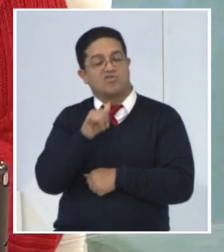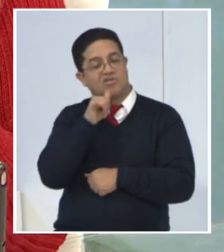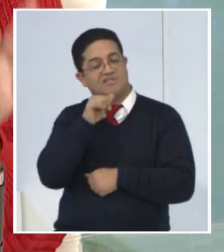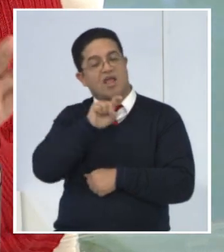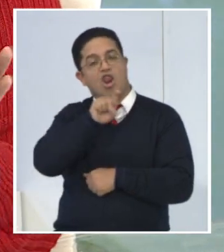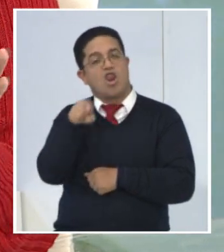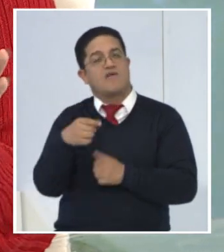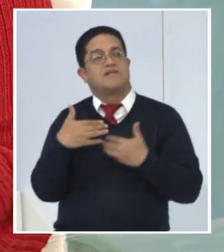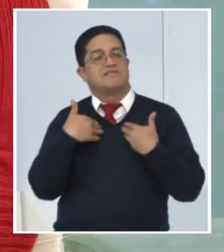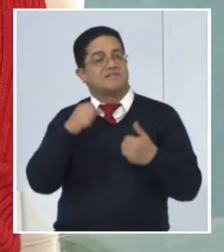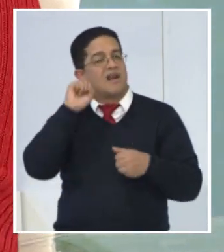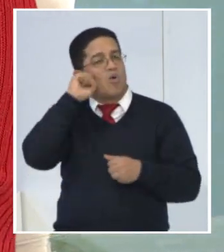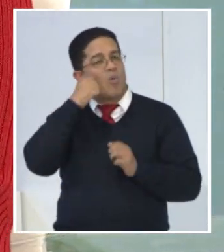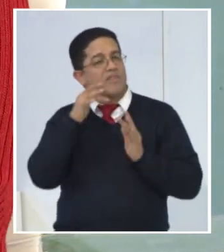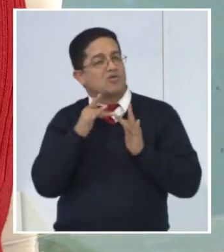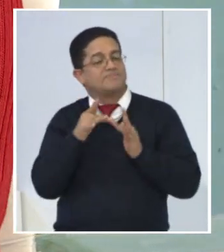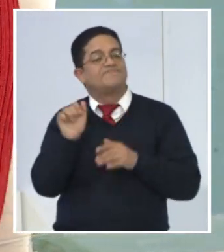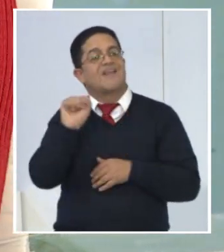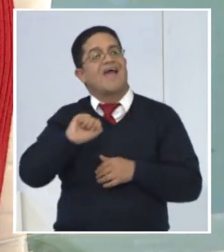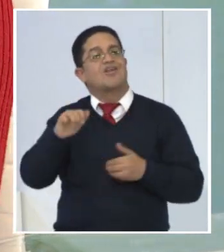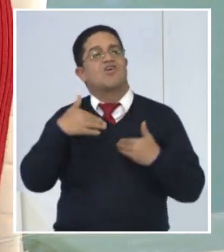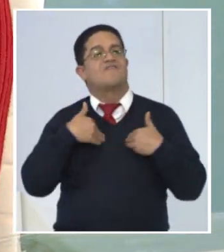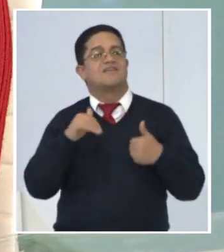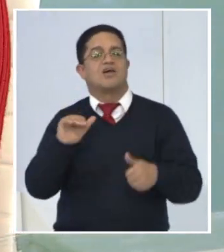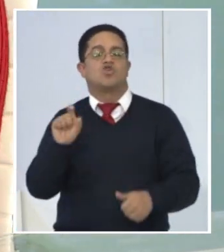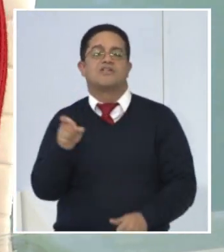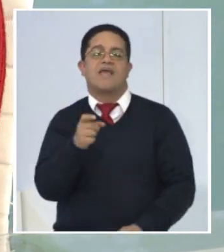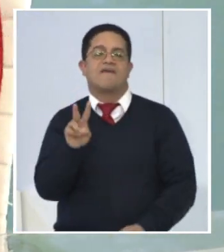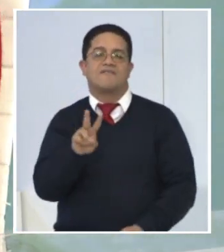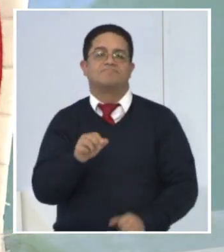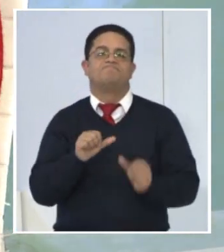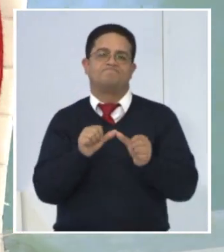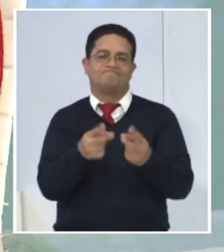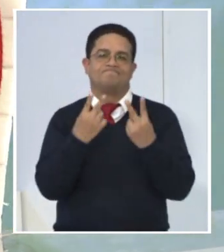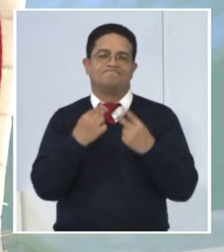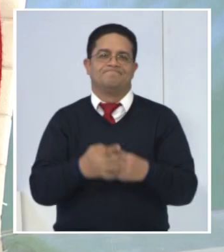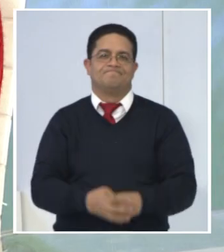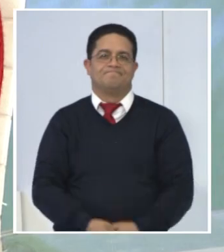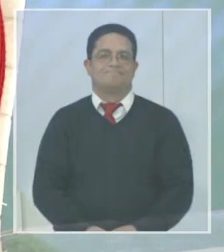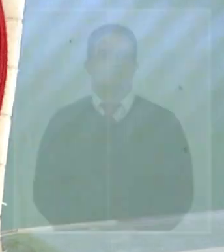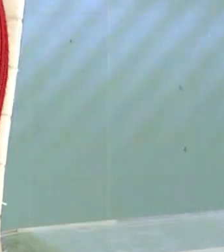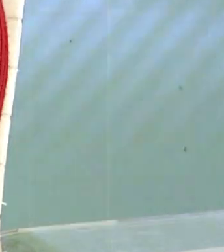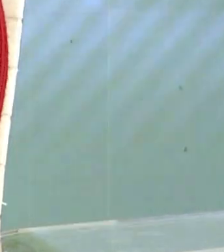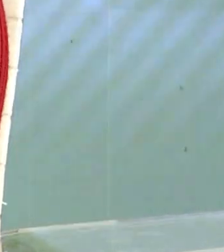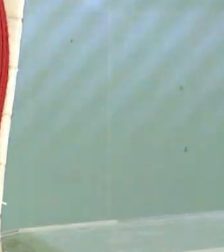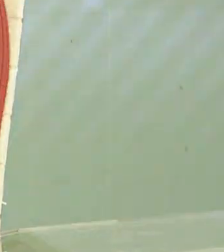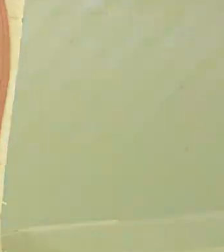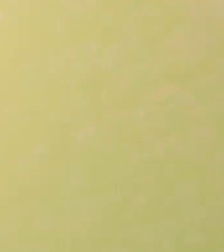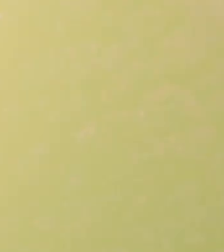Salud. Recuerda las redes @salud_tv, @Daniela J. Salas. Volvemos.